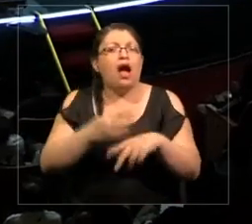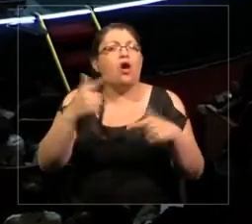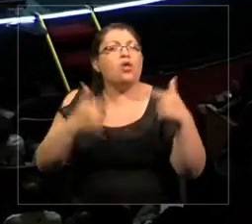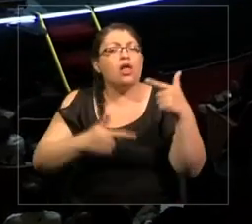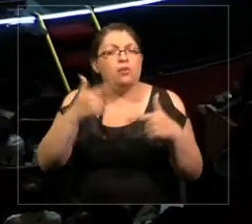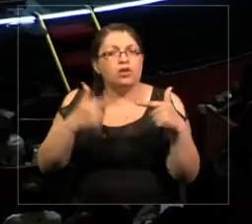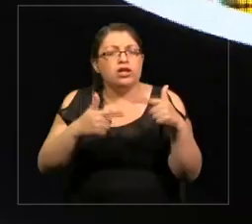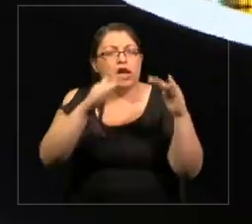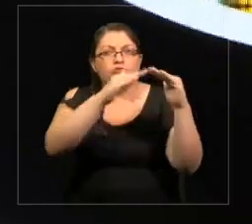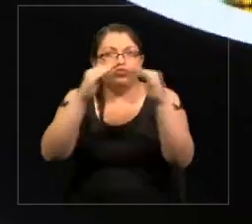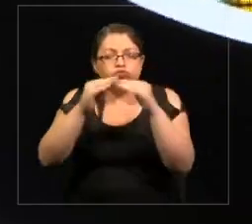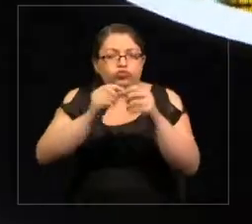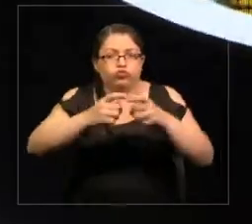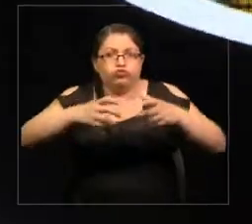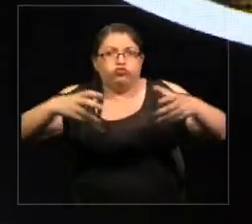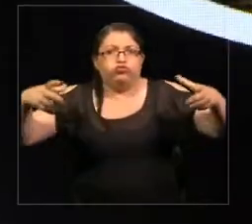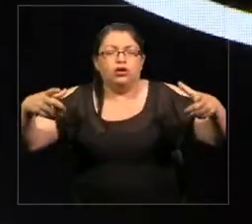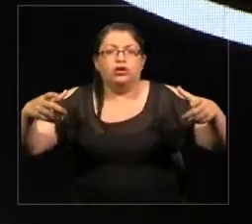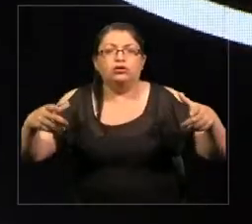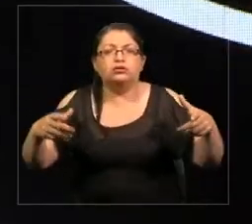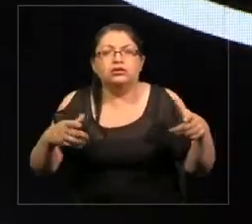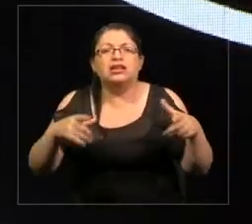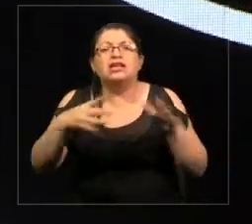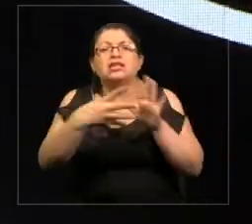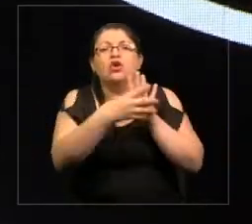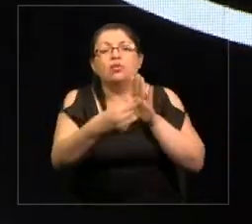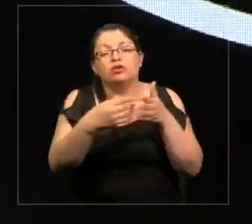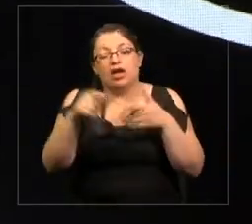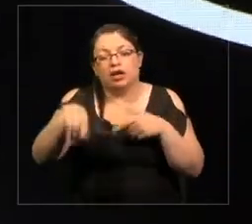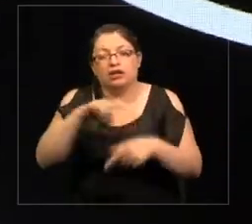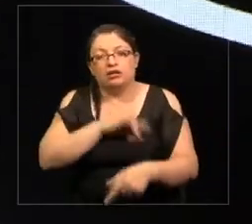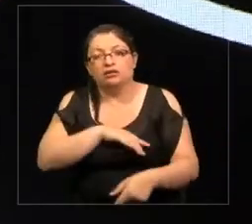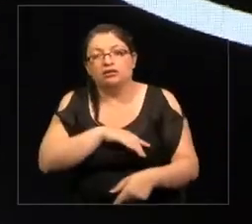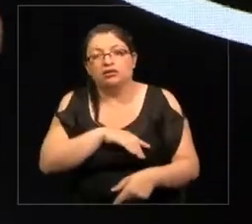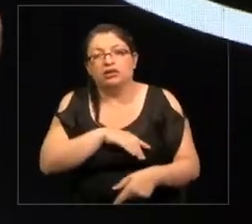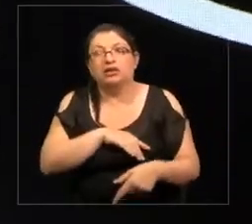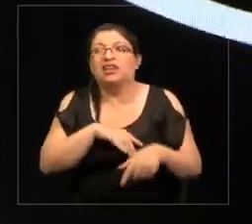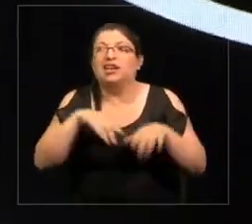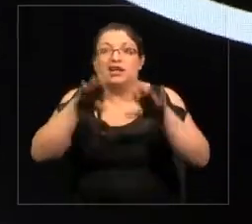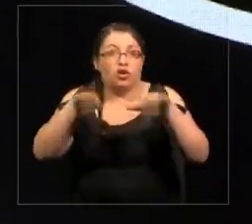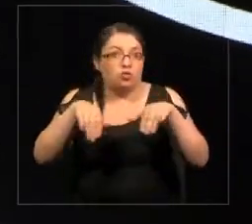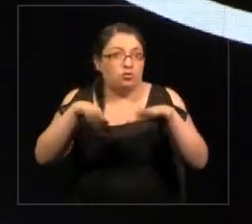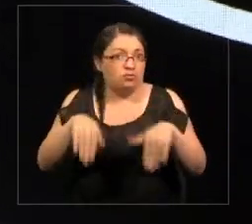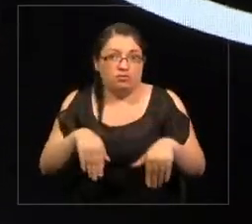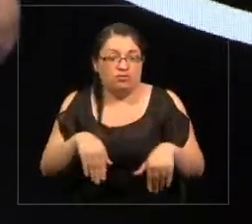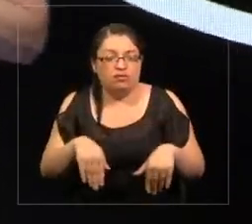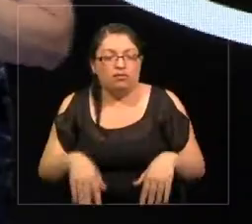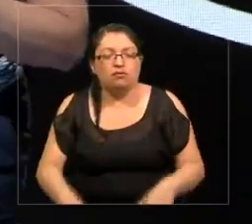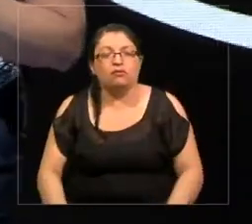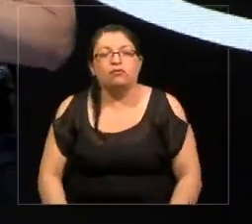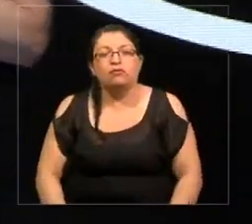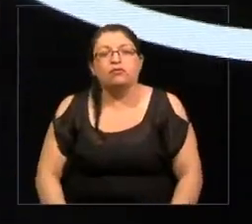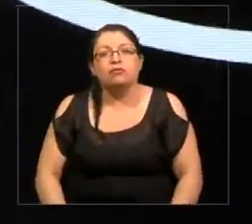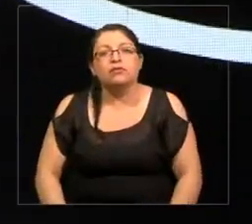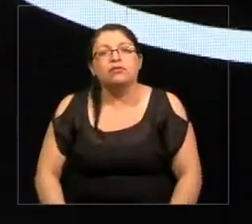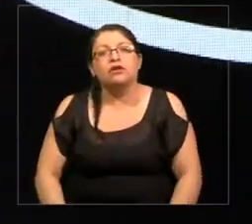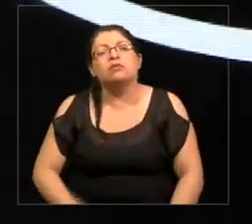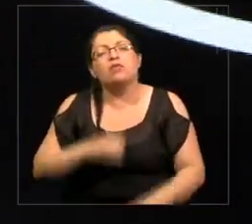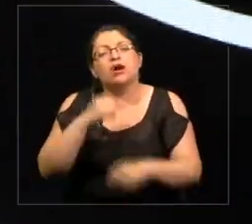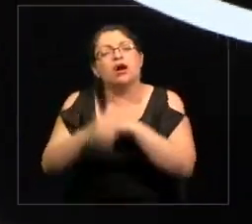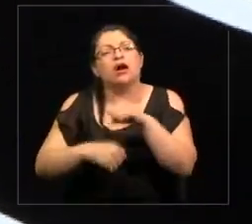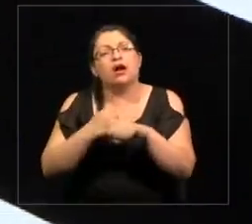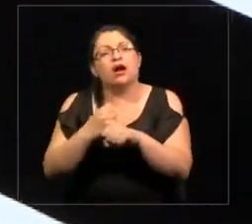masiva de vivienda social de hecho que se copió de chile que es el mismo esquema y desde el año